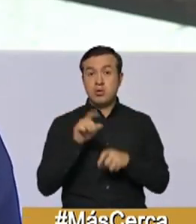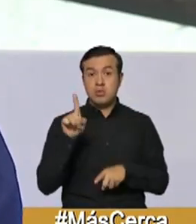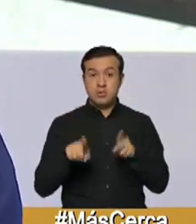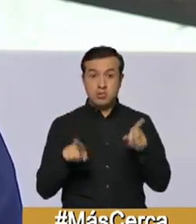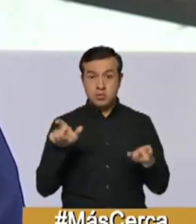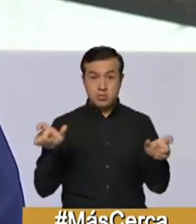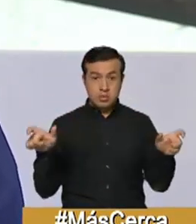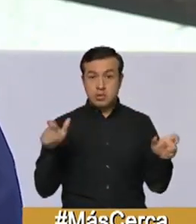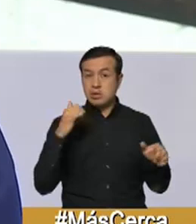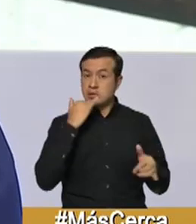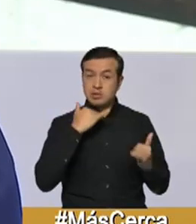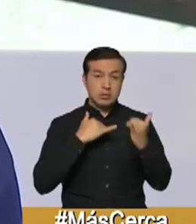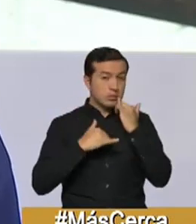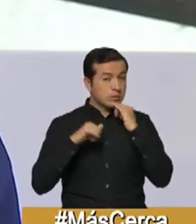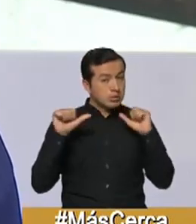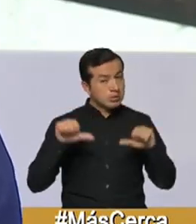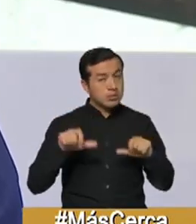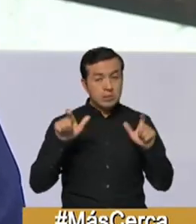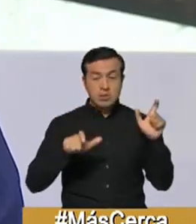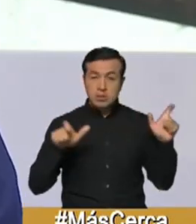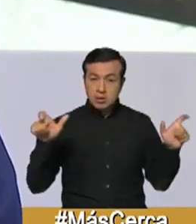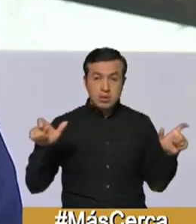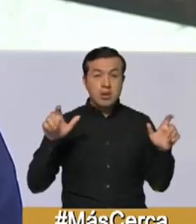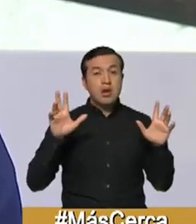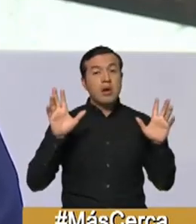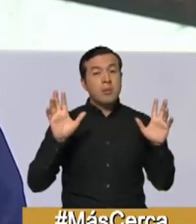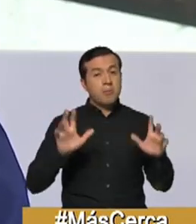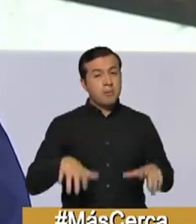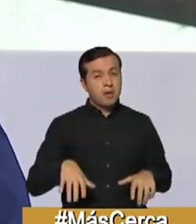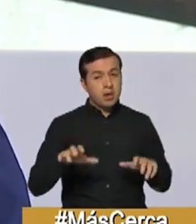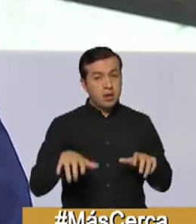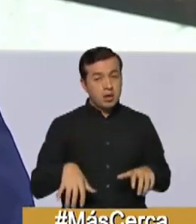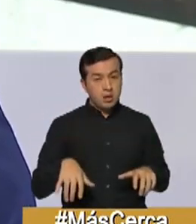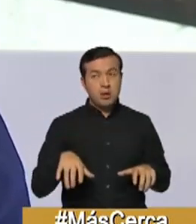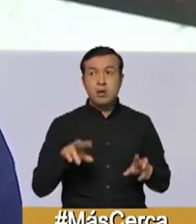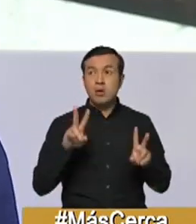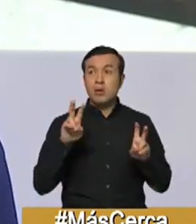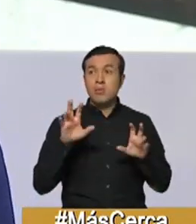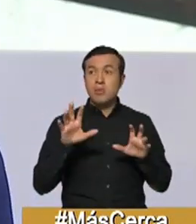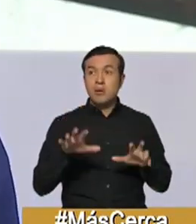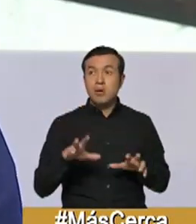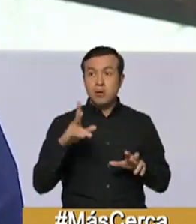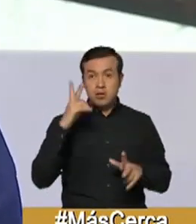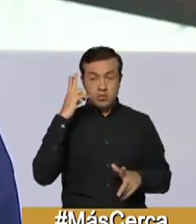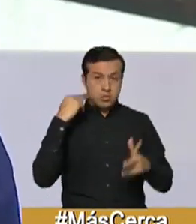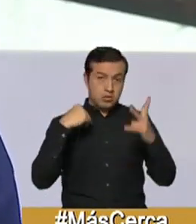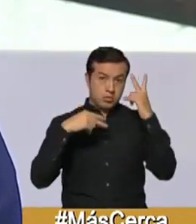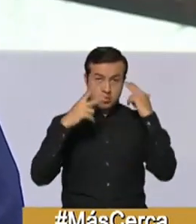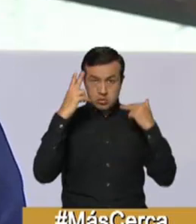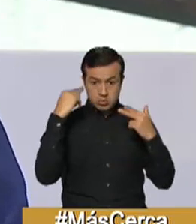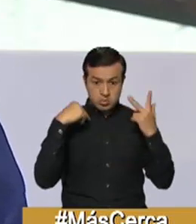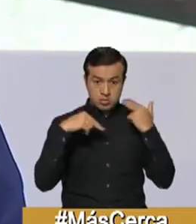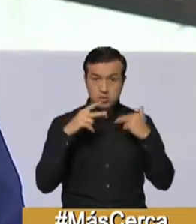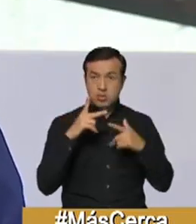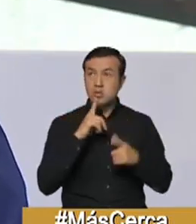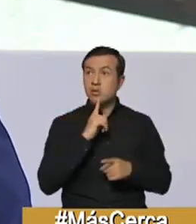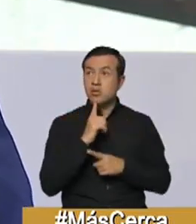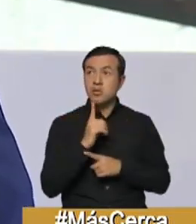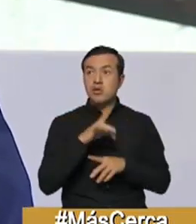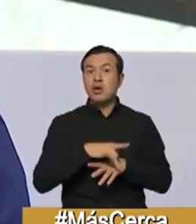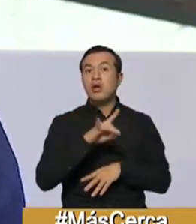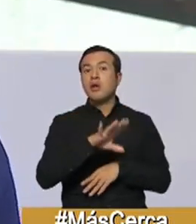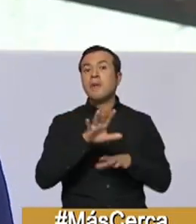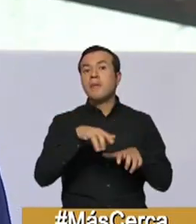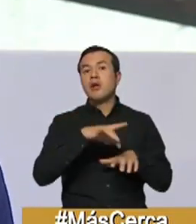gente irresponsable que ha venido con perritos, entre comillas, a hacerles peluquería. ¿Y qué pasa? Nos han dejado